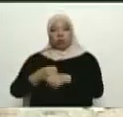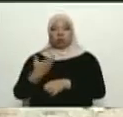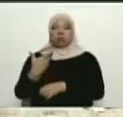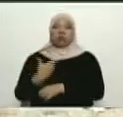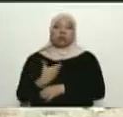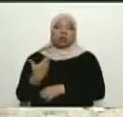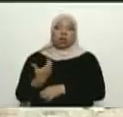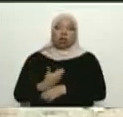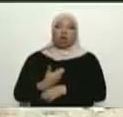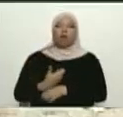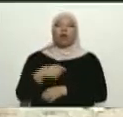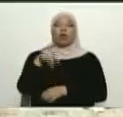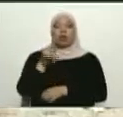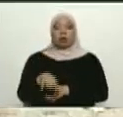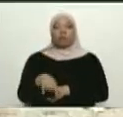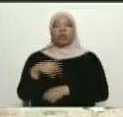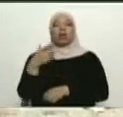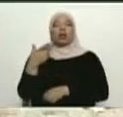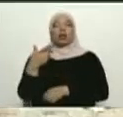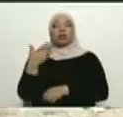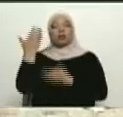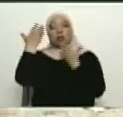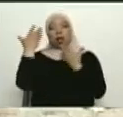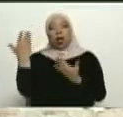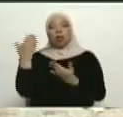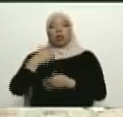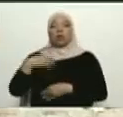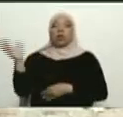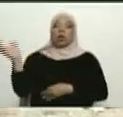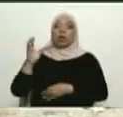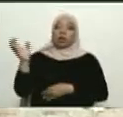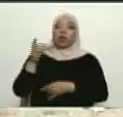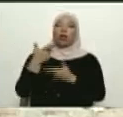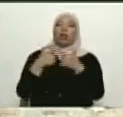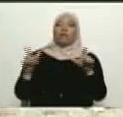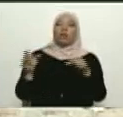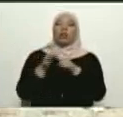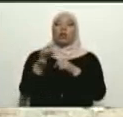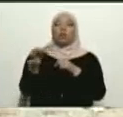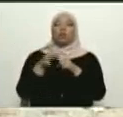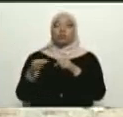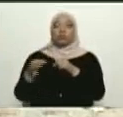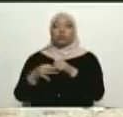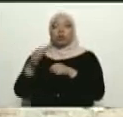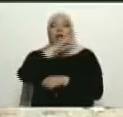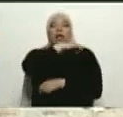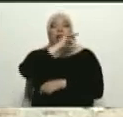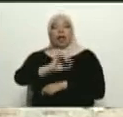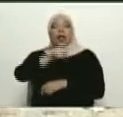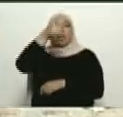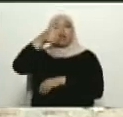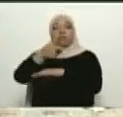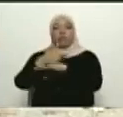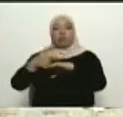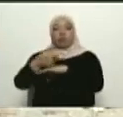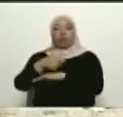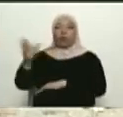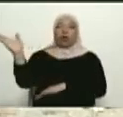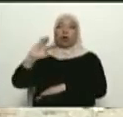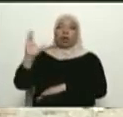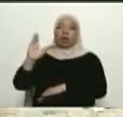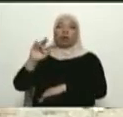almirante en jefa alcaldesa del municipio bolivariano libertadora nahún Fernández jefe del distrito capital y a nuestro